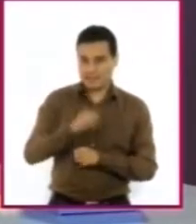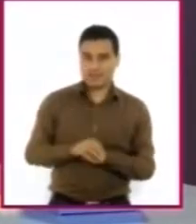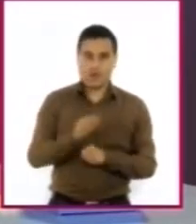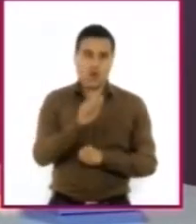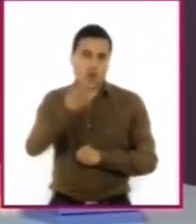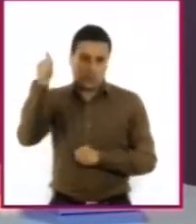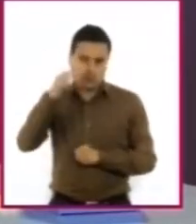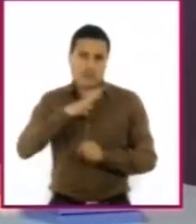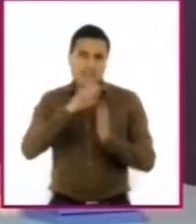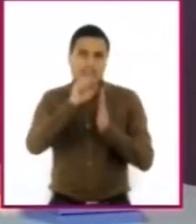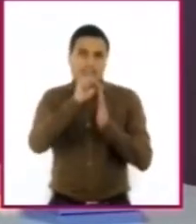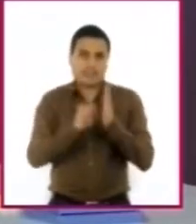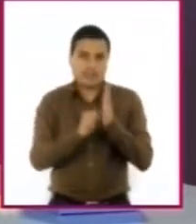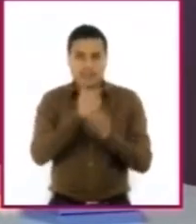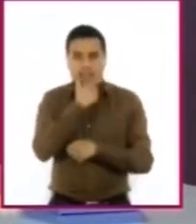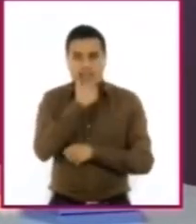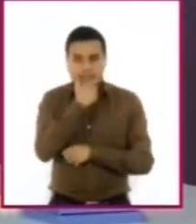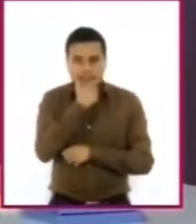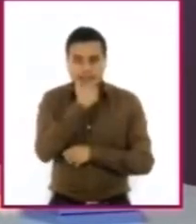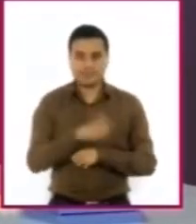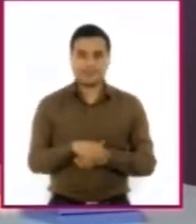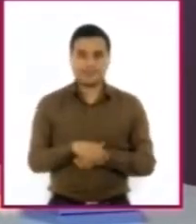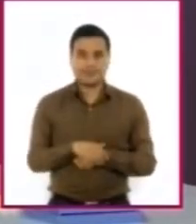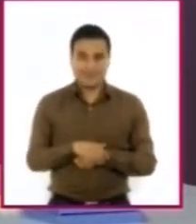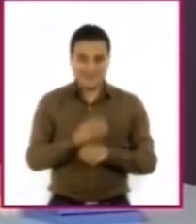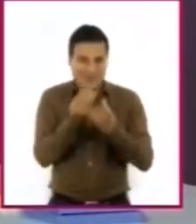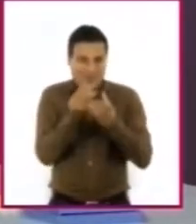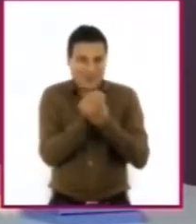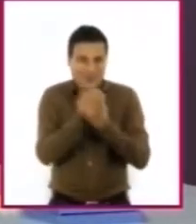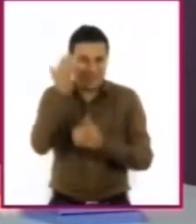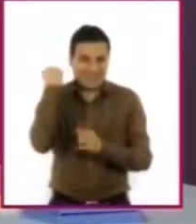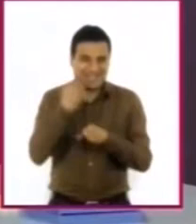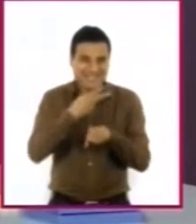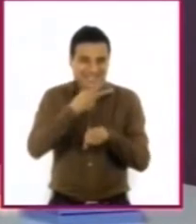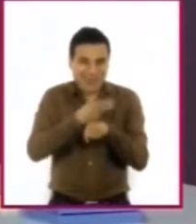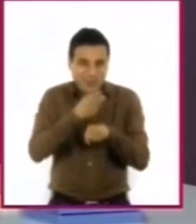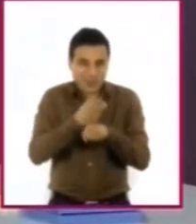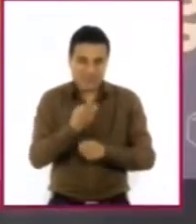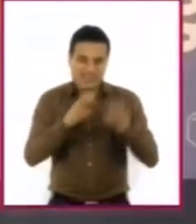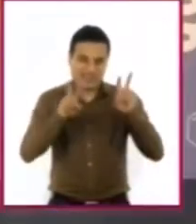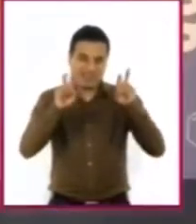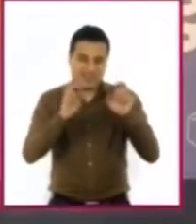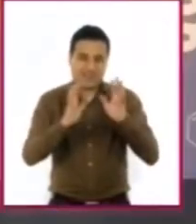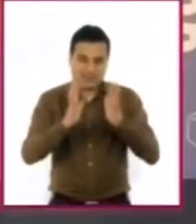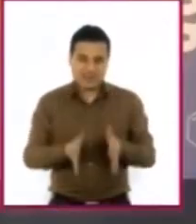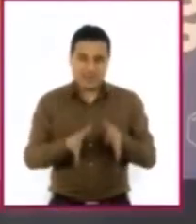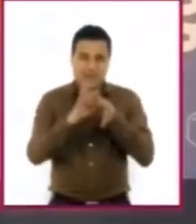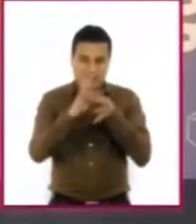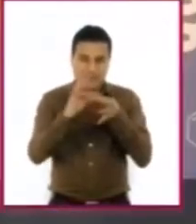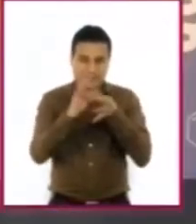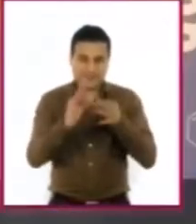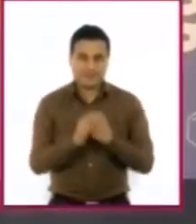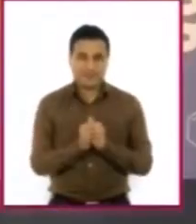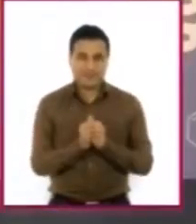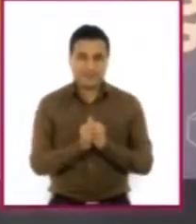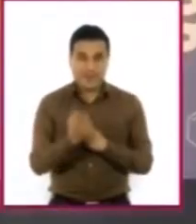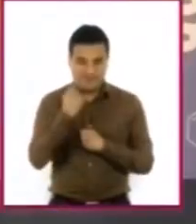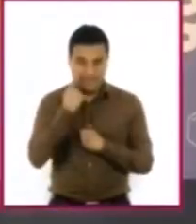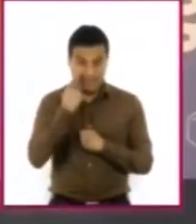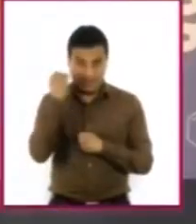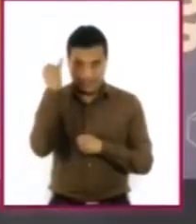inglés. Recuerda que en tu curso de segundo grado se trató este tema. Observen las siguientes